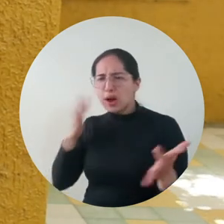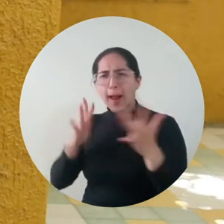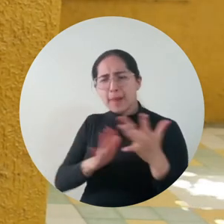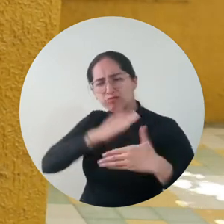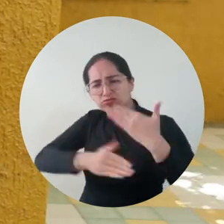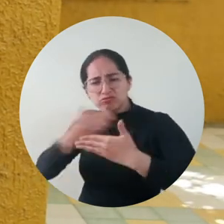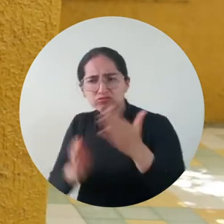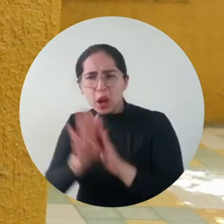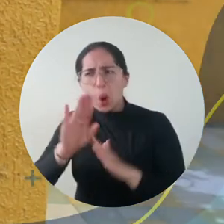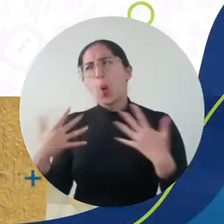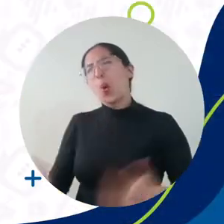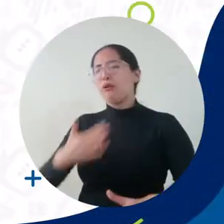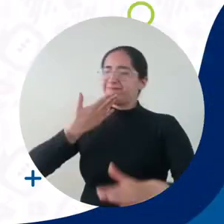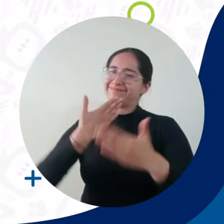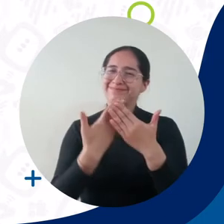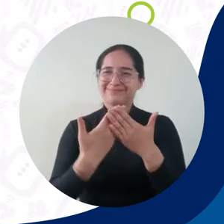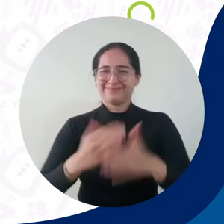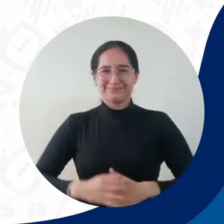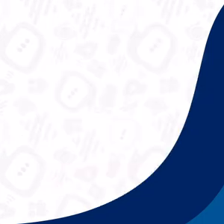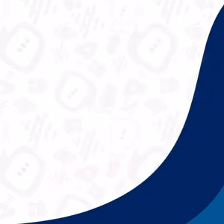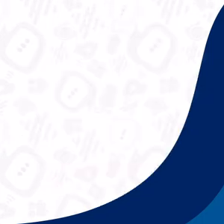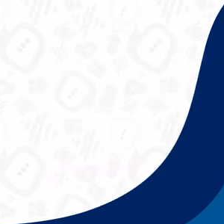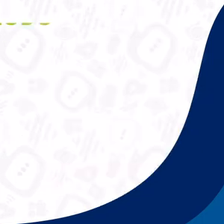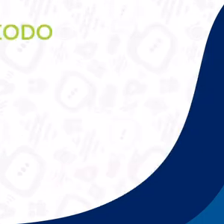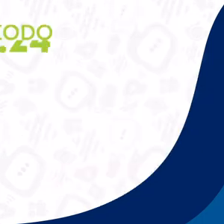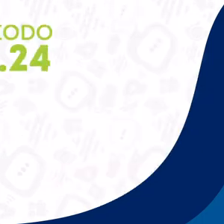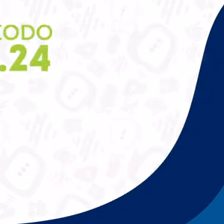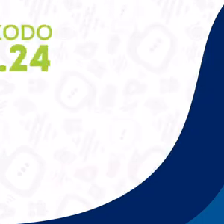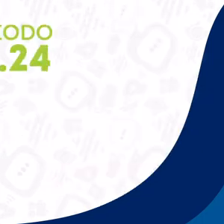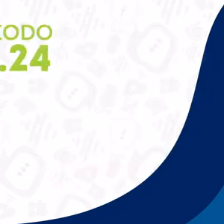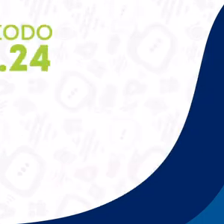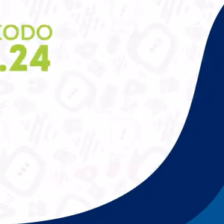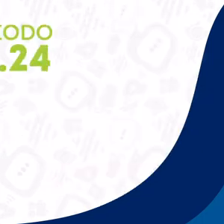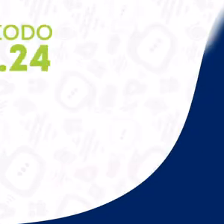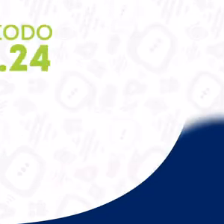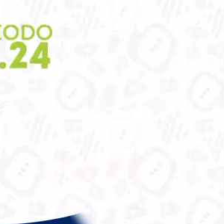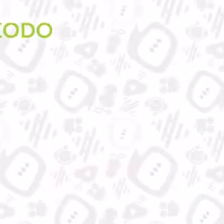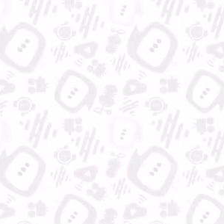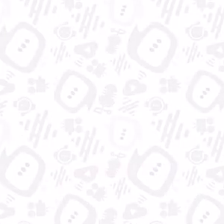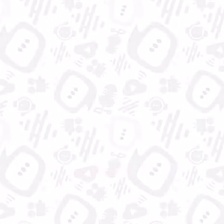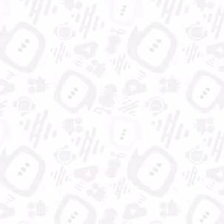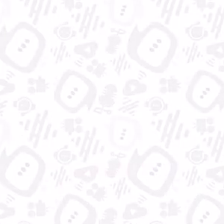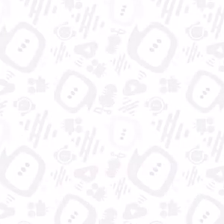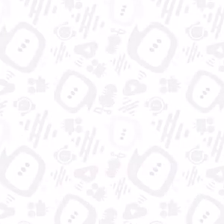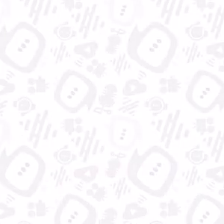valiosas para acompañar estos procesos. Universidad de Magdalena, aún más incluyente e innovadora.